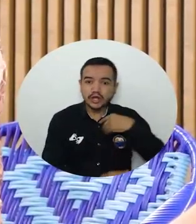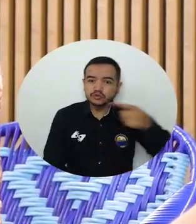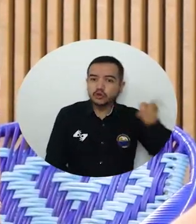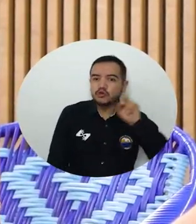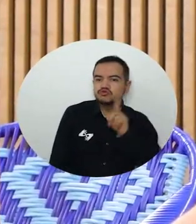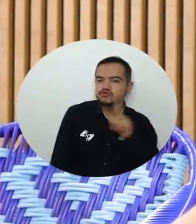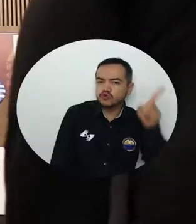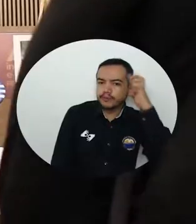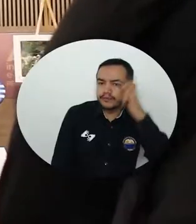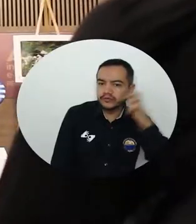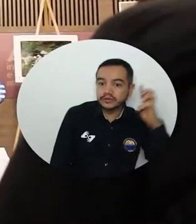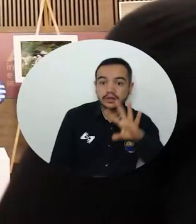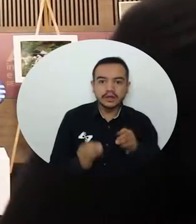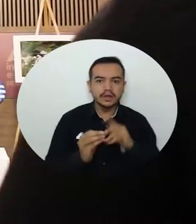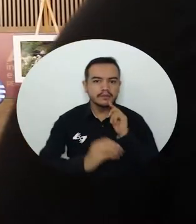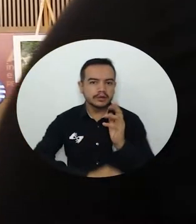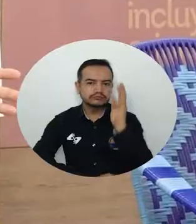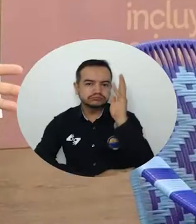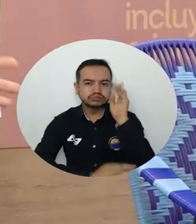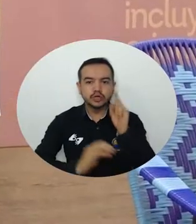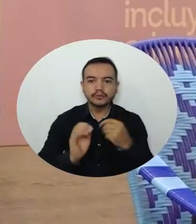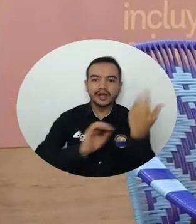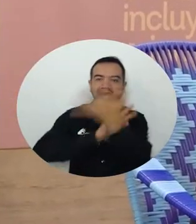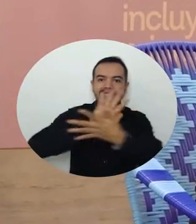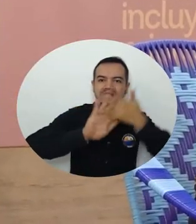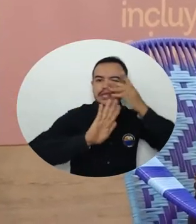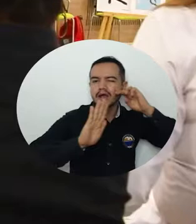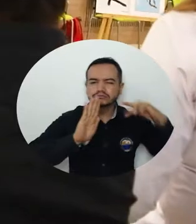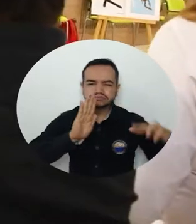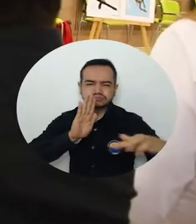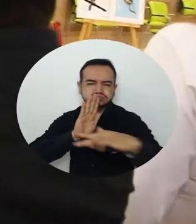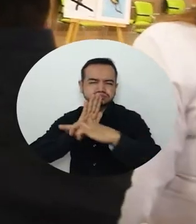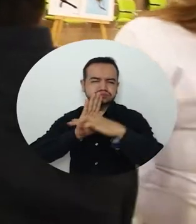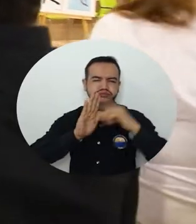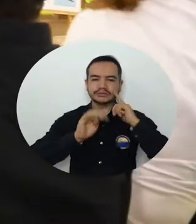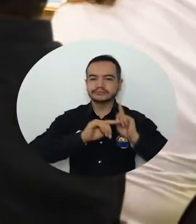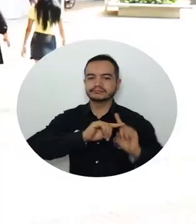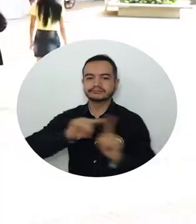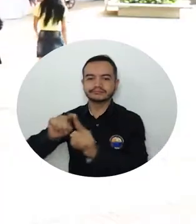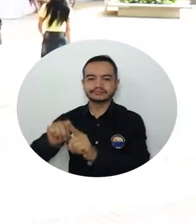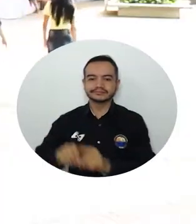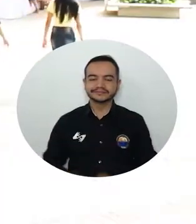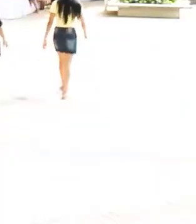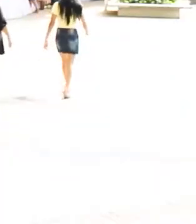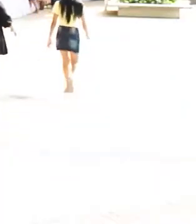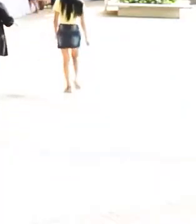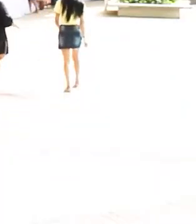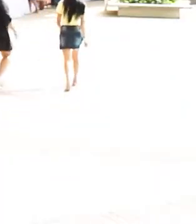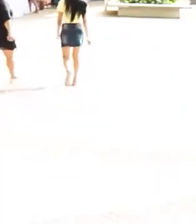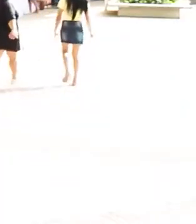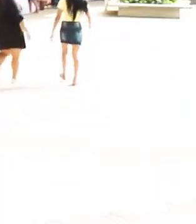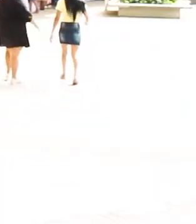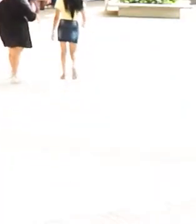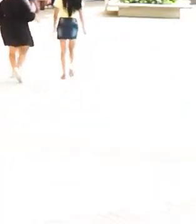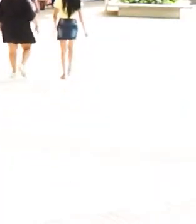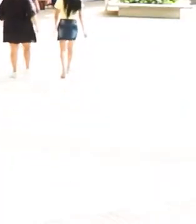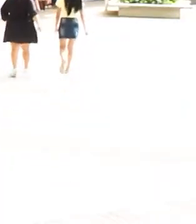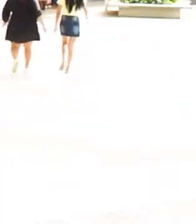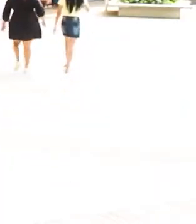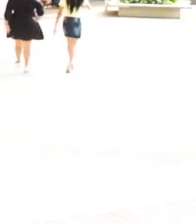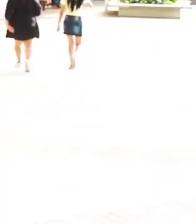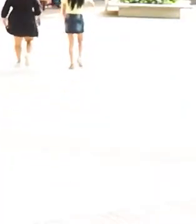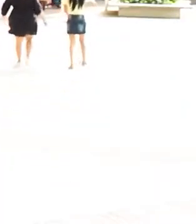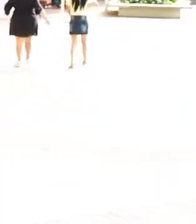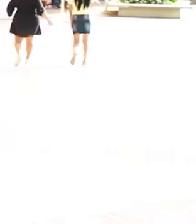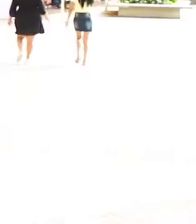se desarrolló la conferencia El Océano de Señas, entre otras actividades. Ese conversatorio fue muy